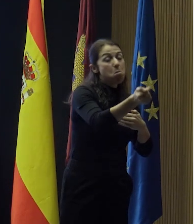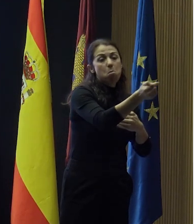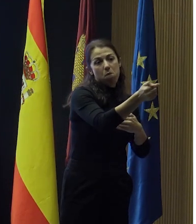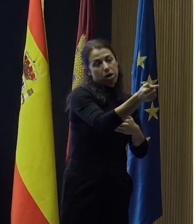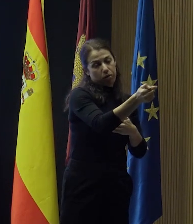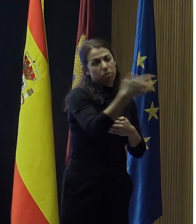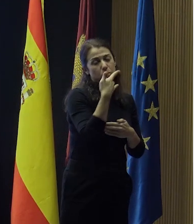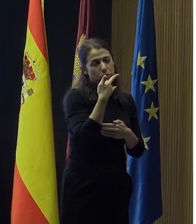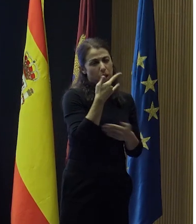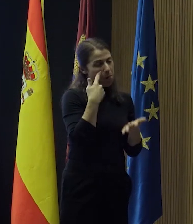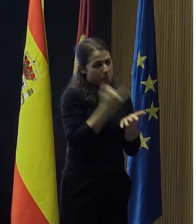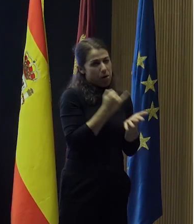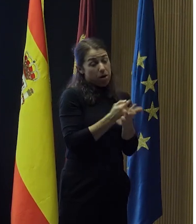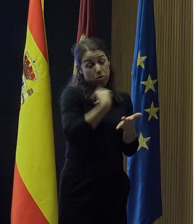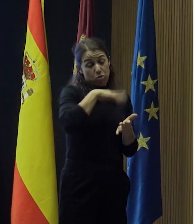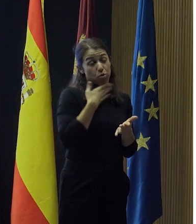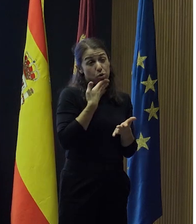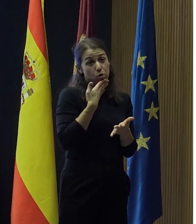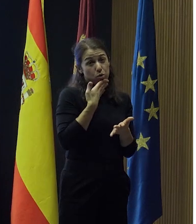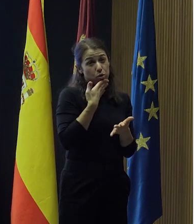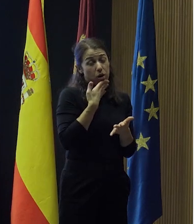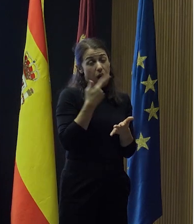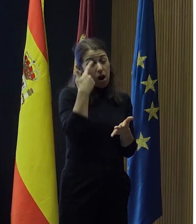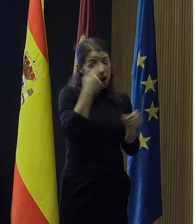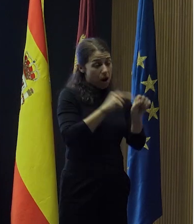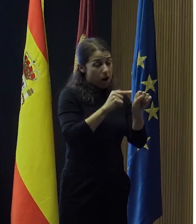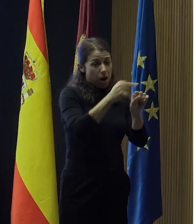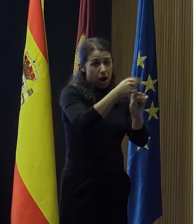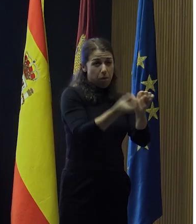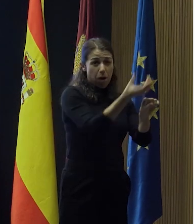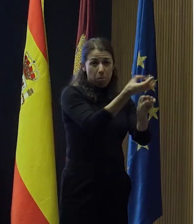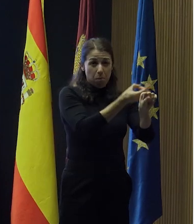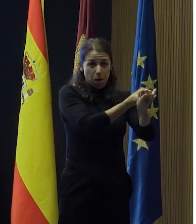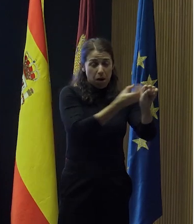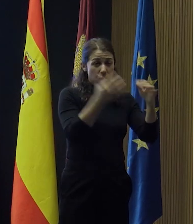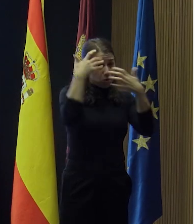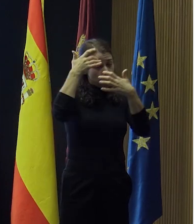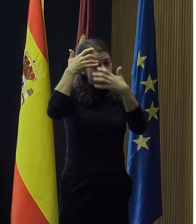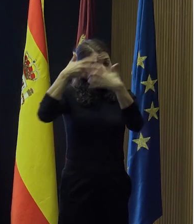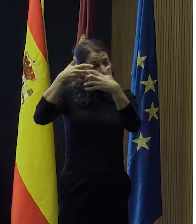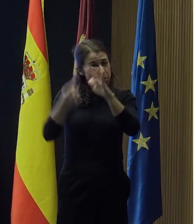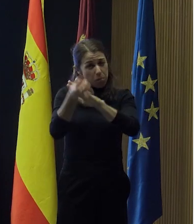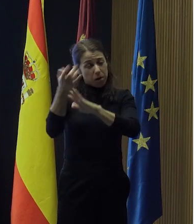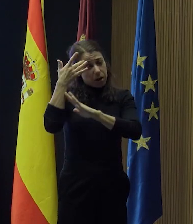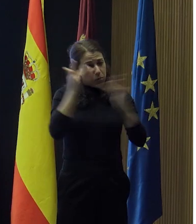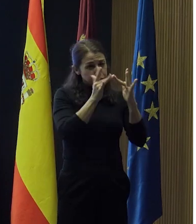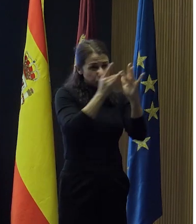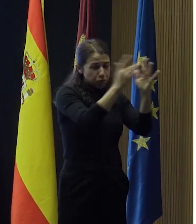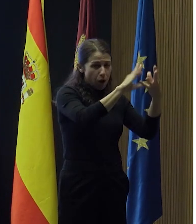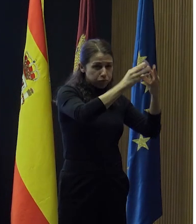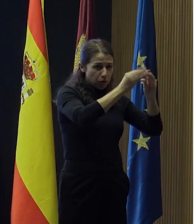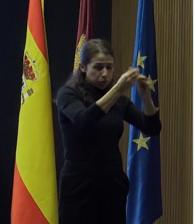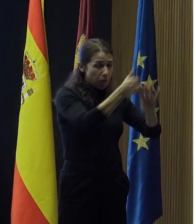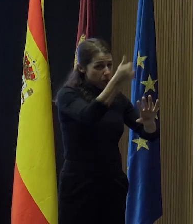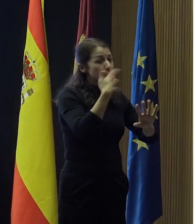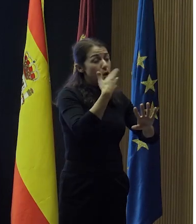hiperdemostrado también. Es decir, que si nosotros activamos cada cosa nueva que hacemos, activa nuestro cerebro. Y eso aumenta la conectividad sináptica y eso